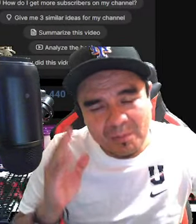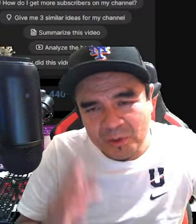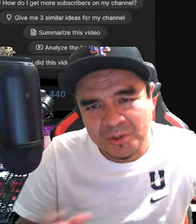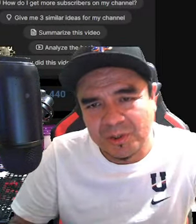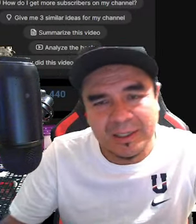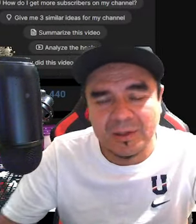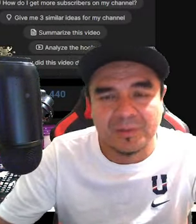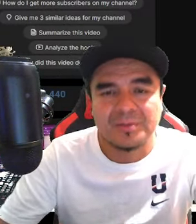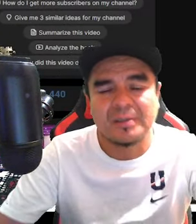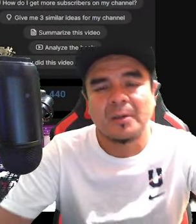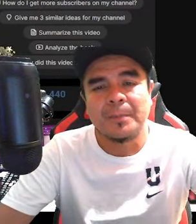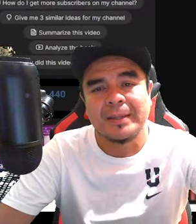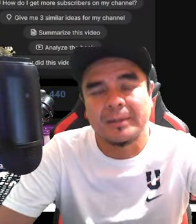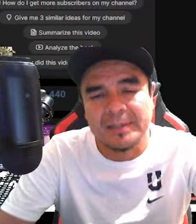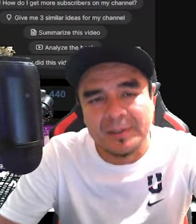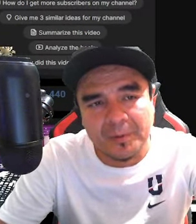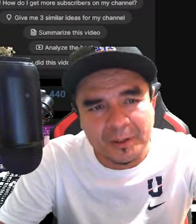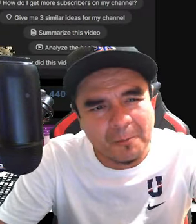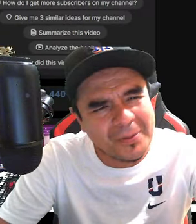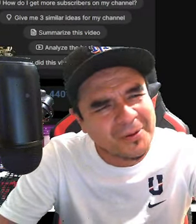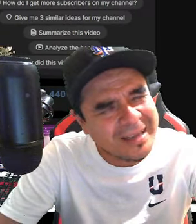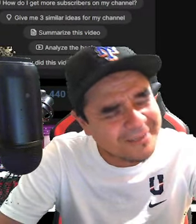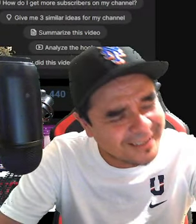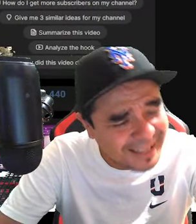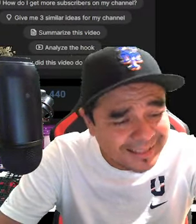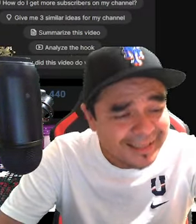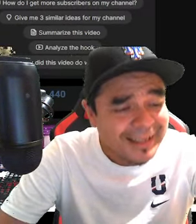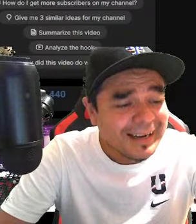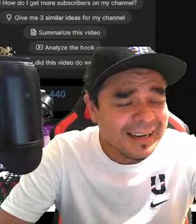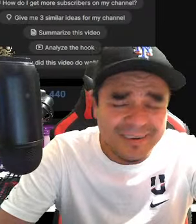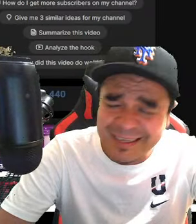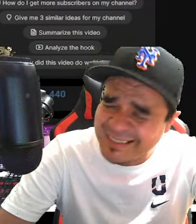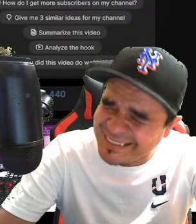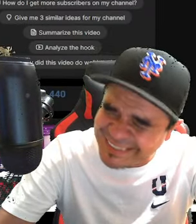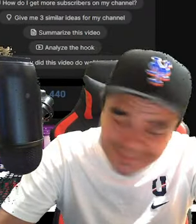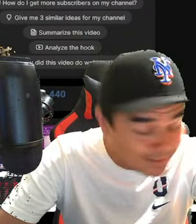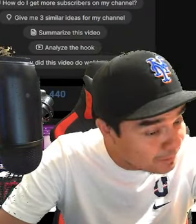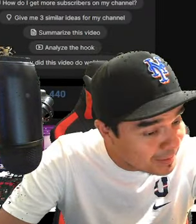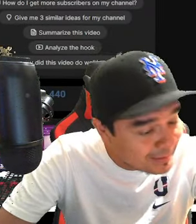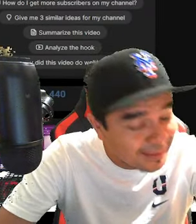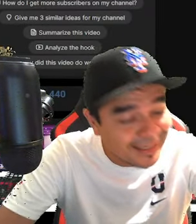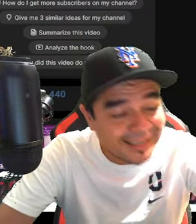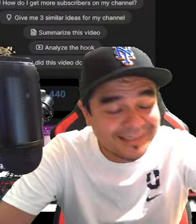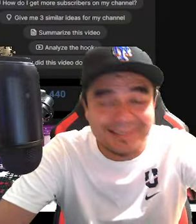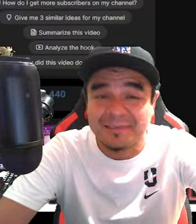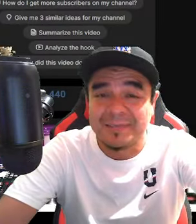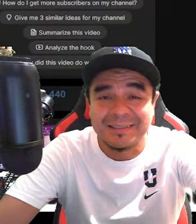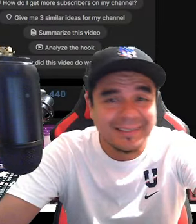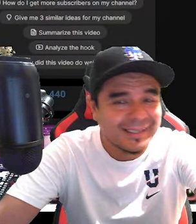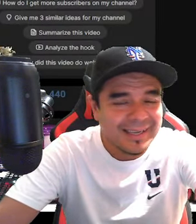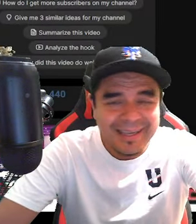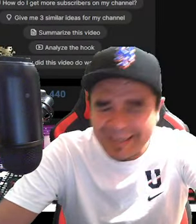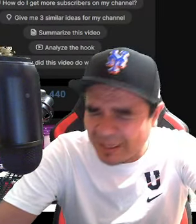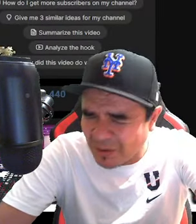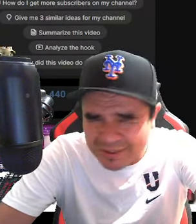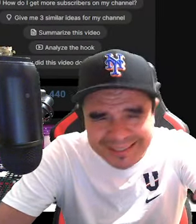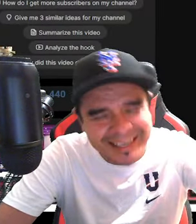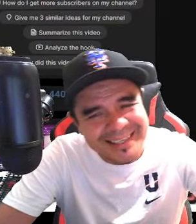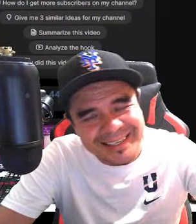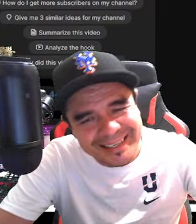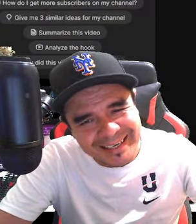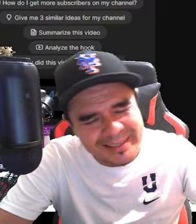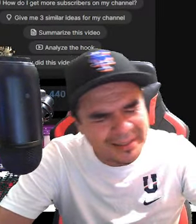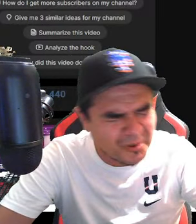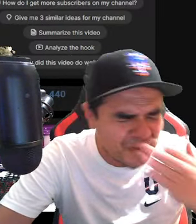coincido mucho en lo que usted está opinando en este momento, pero la verdad, sí se meten excesivamente en cosas